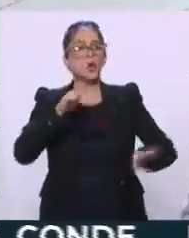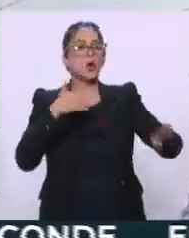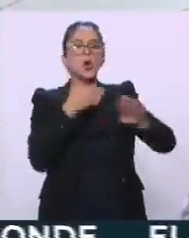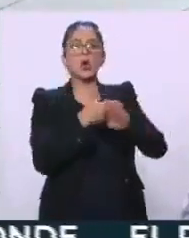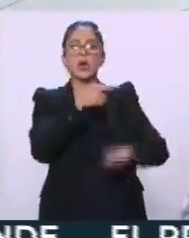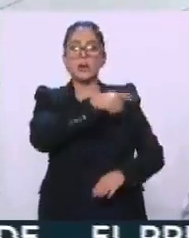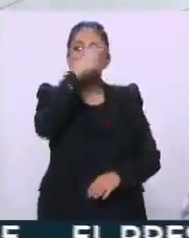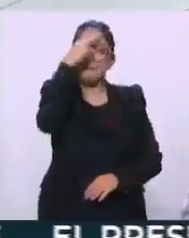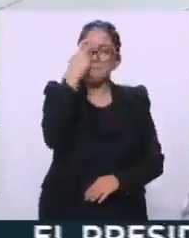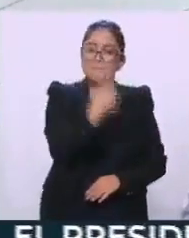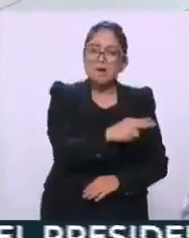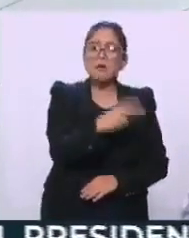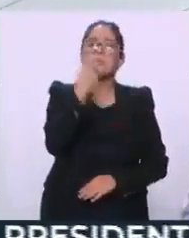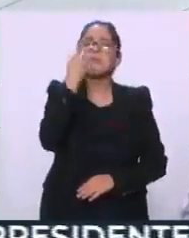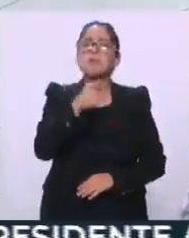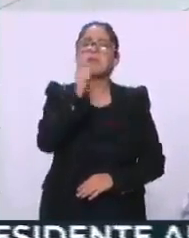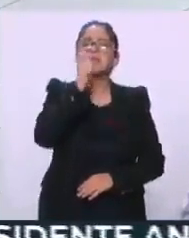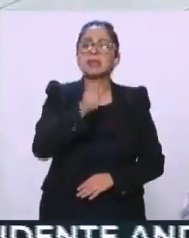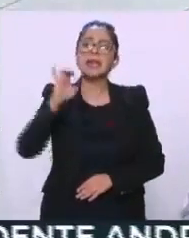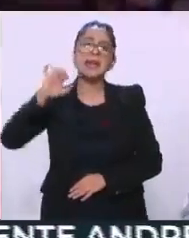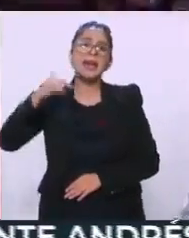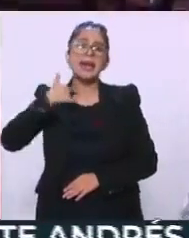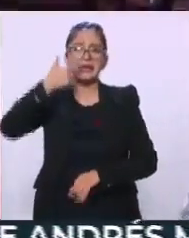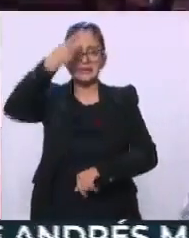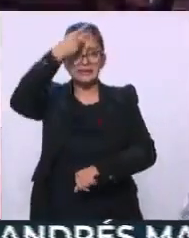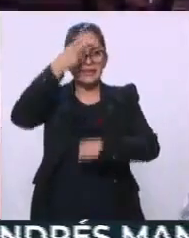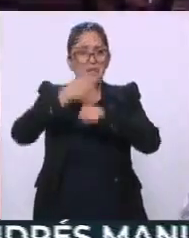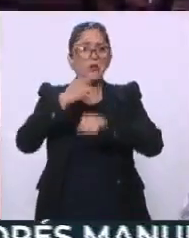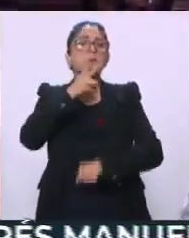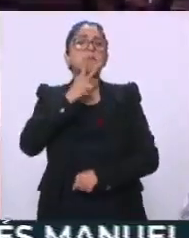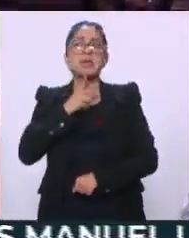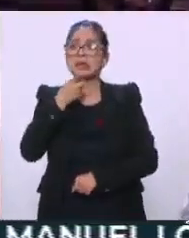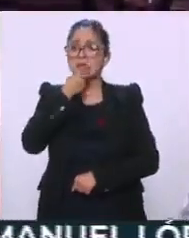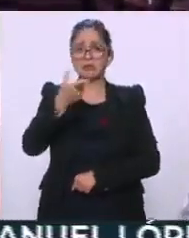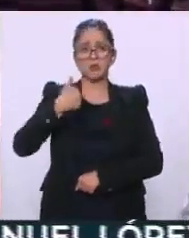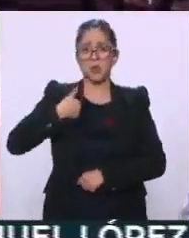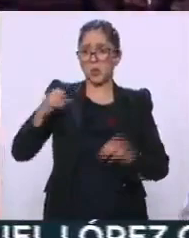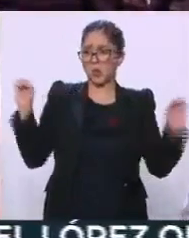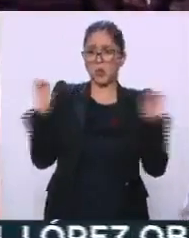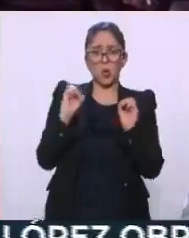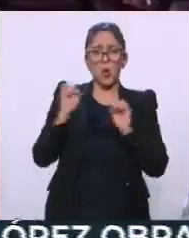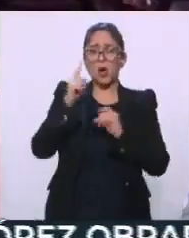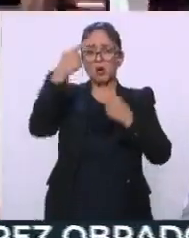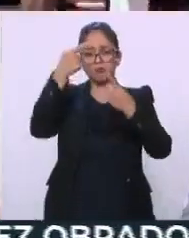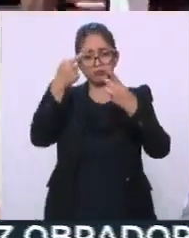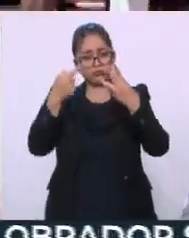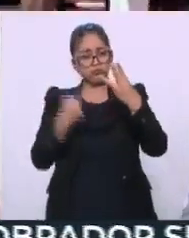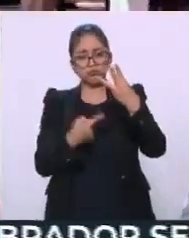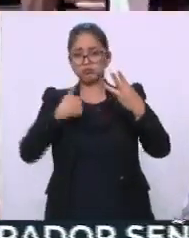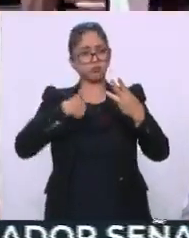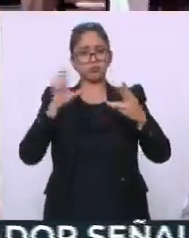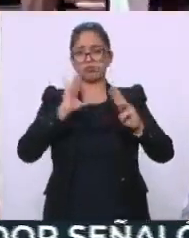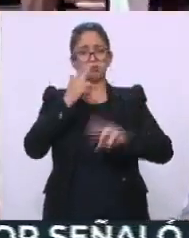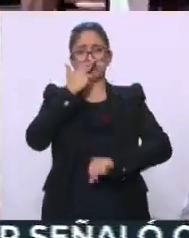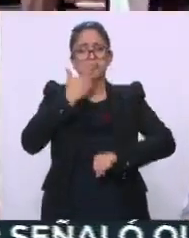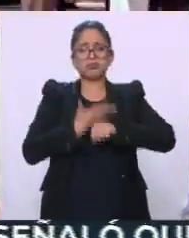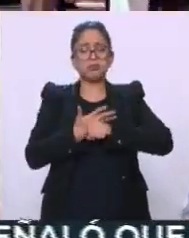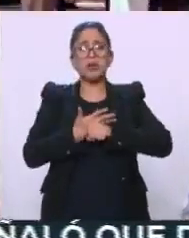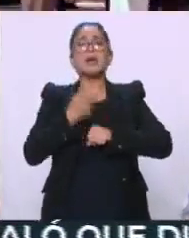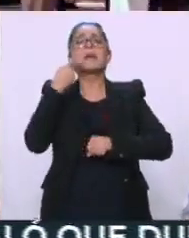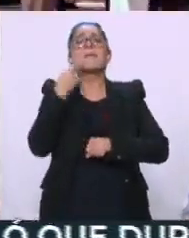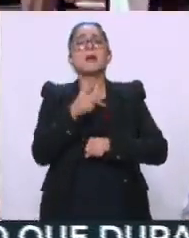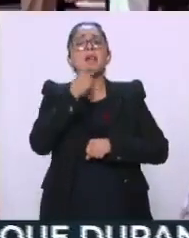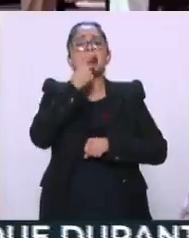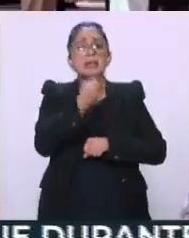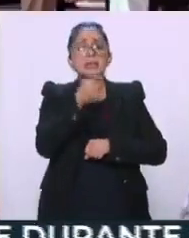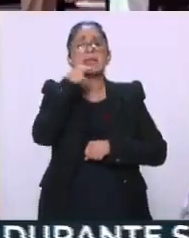tras los señalamientos, el exdirector de Pemex dijo no ser culpable ni responsable de los hechos que se le imputan y por el contrario, aseguró haber